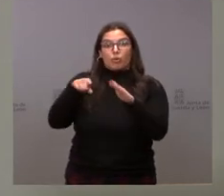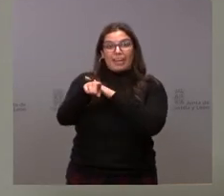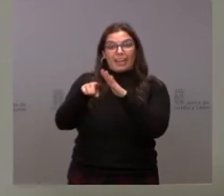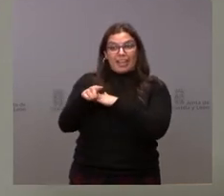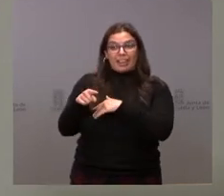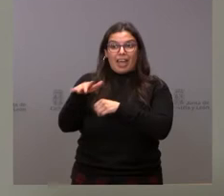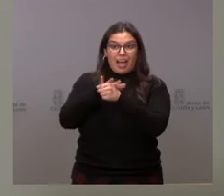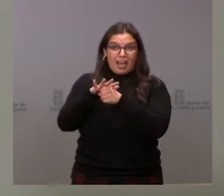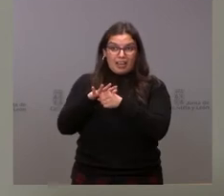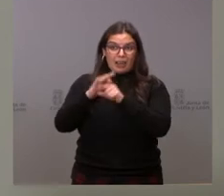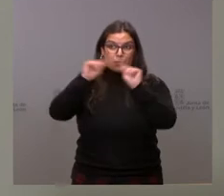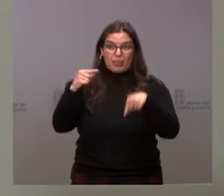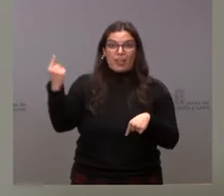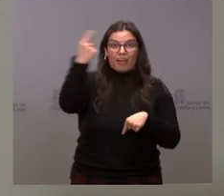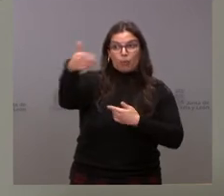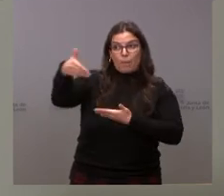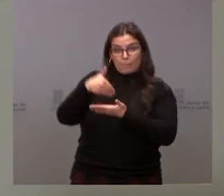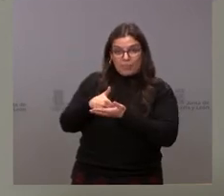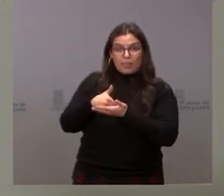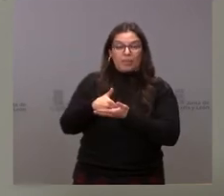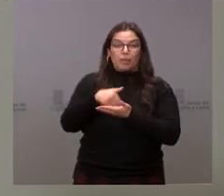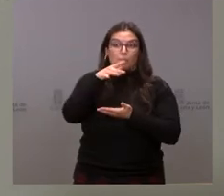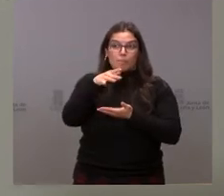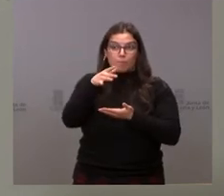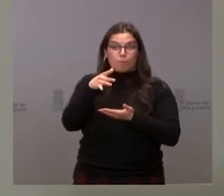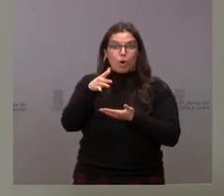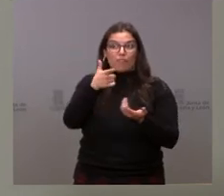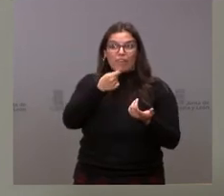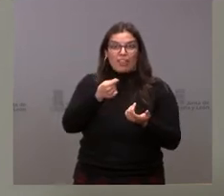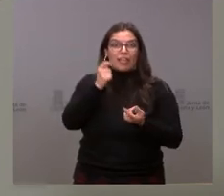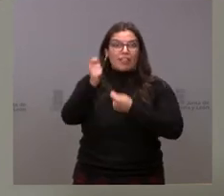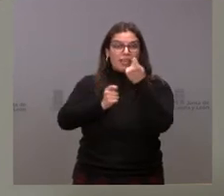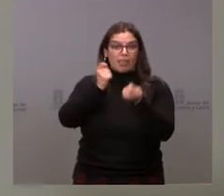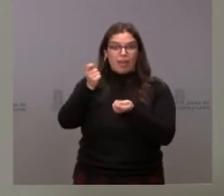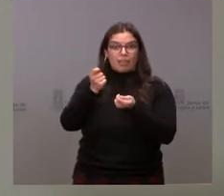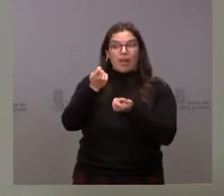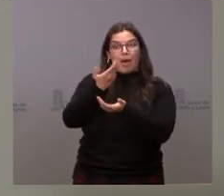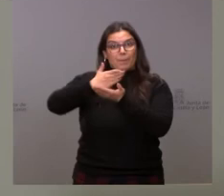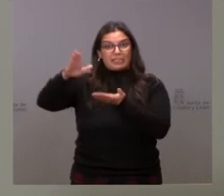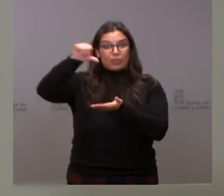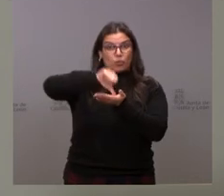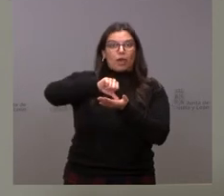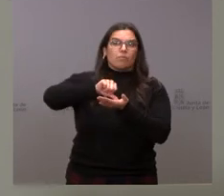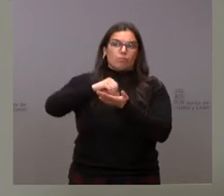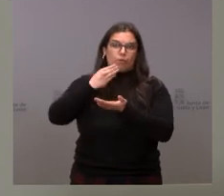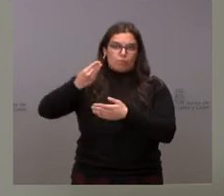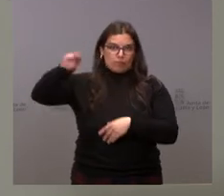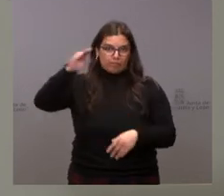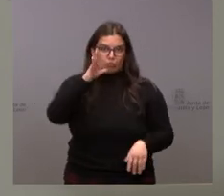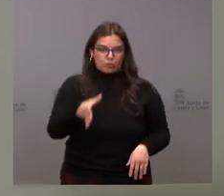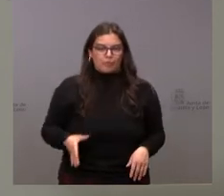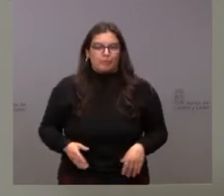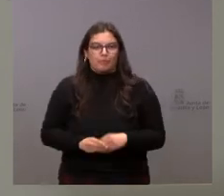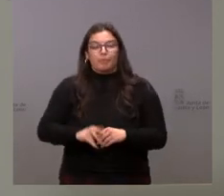cada una de las provincias por lo que suponía el poder realizar las pruebas en un medio distinto a la ciudad también